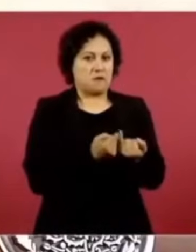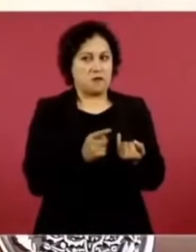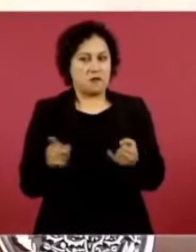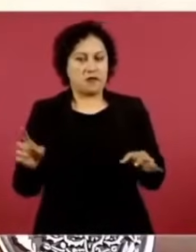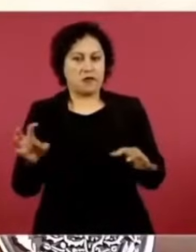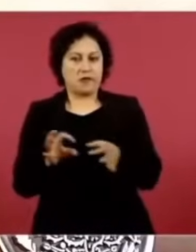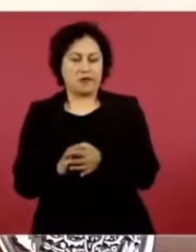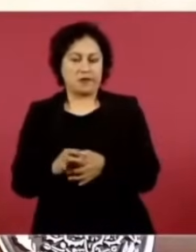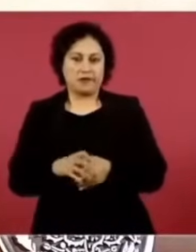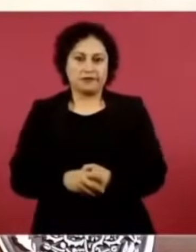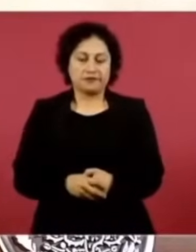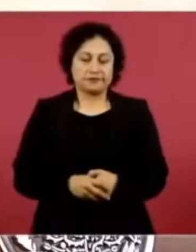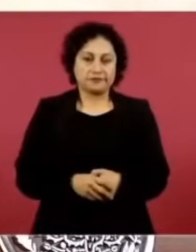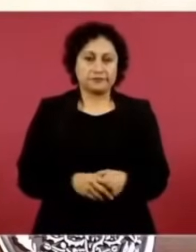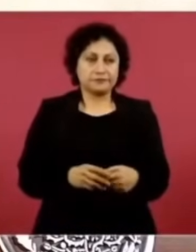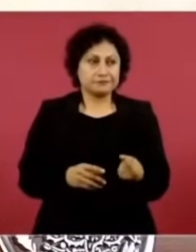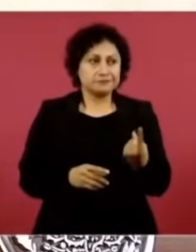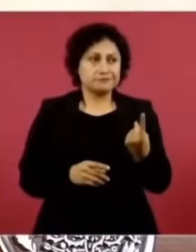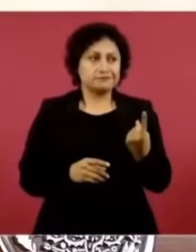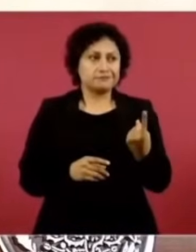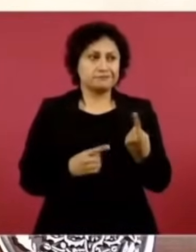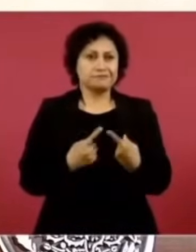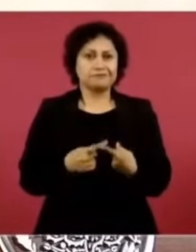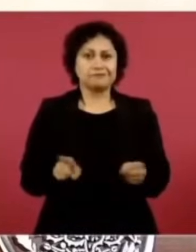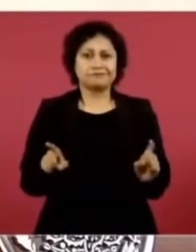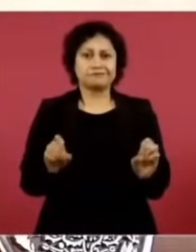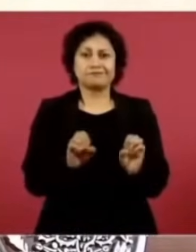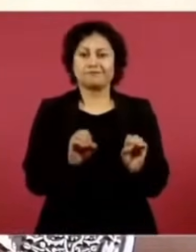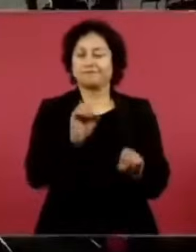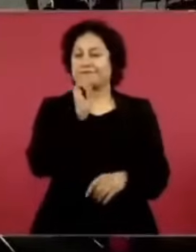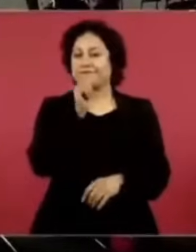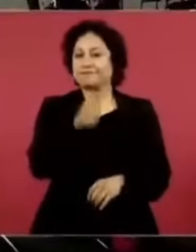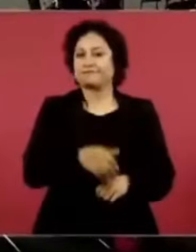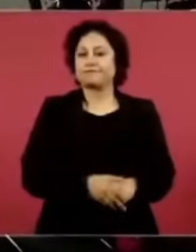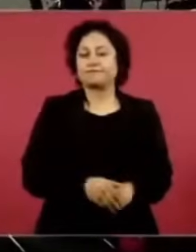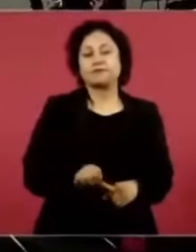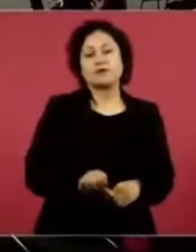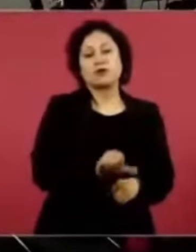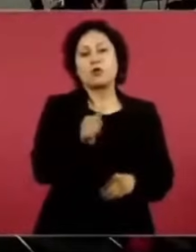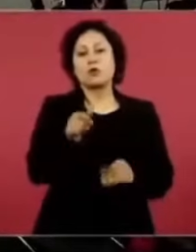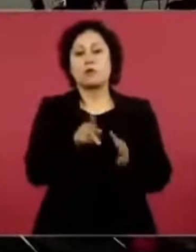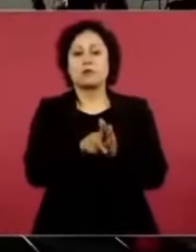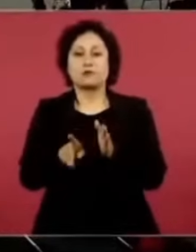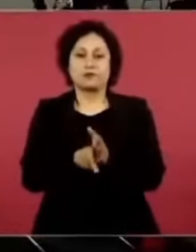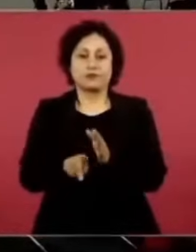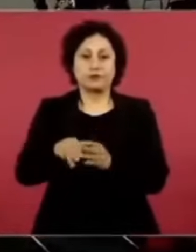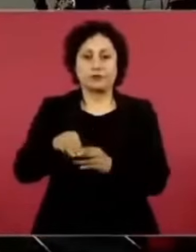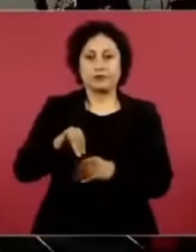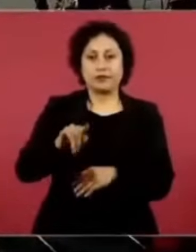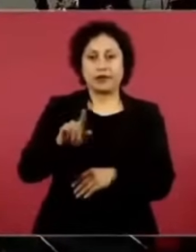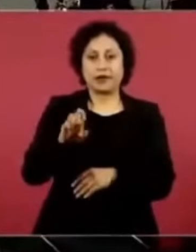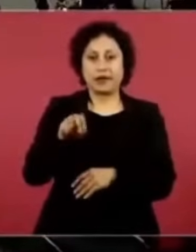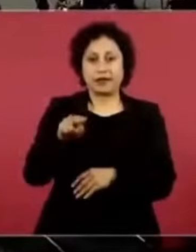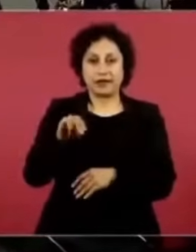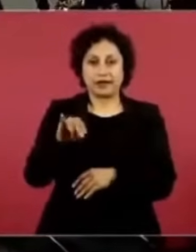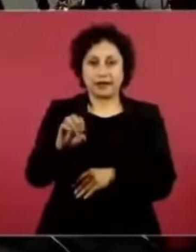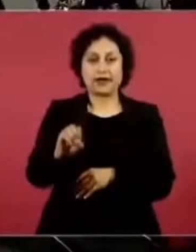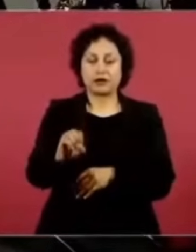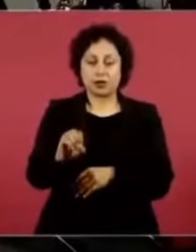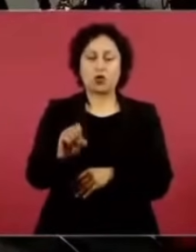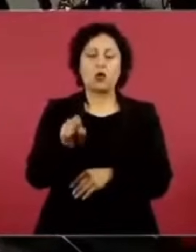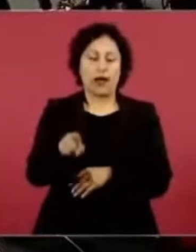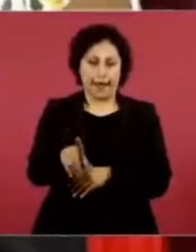ni uno solo. Pero en el Milenio, sí, de 50,